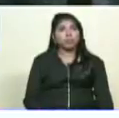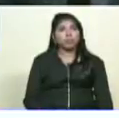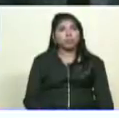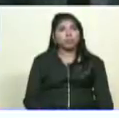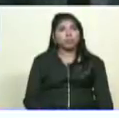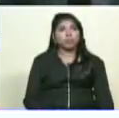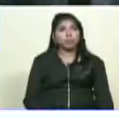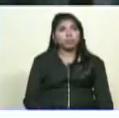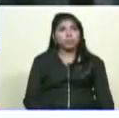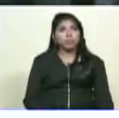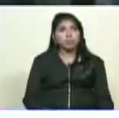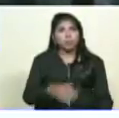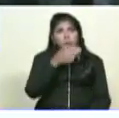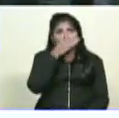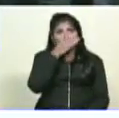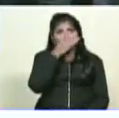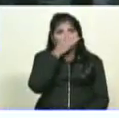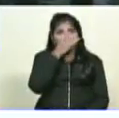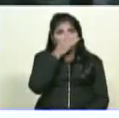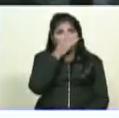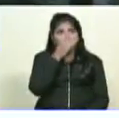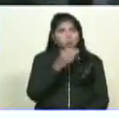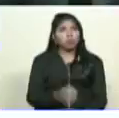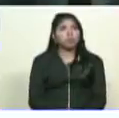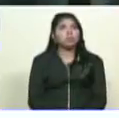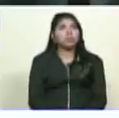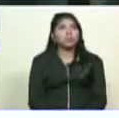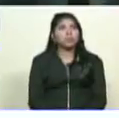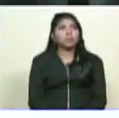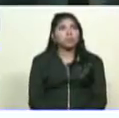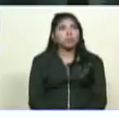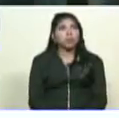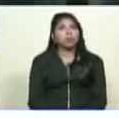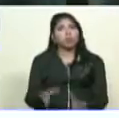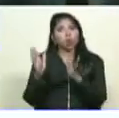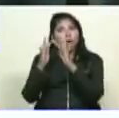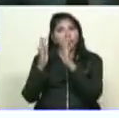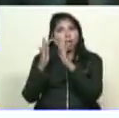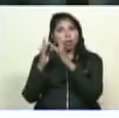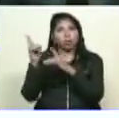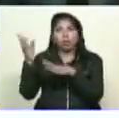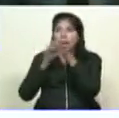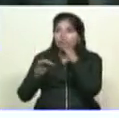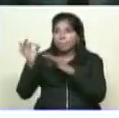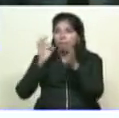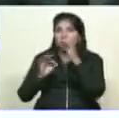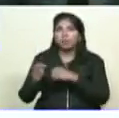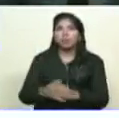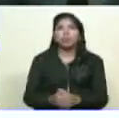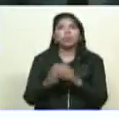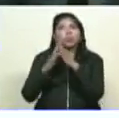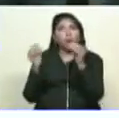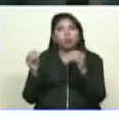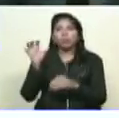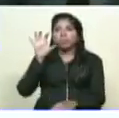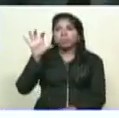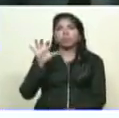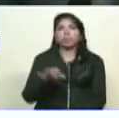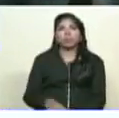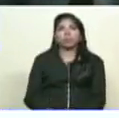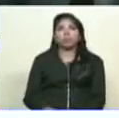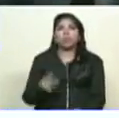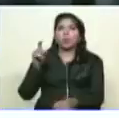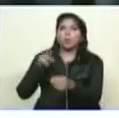6.000 jóvenes en el Parque Naciones Unidas, y yo le voy a dar un pase para que le explique a todo el país la incorporación